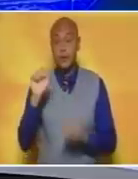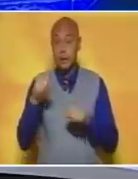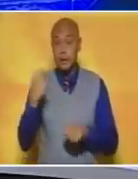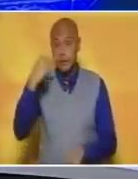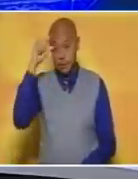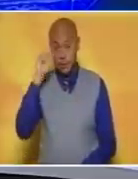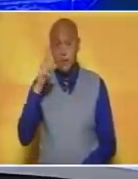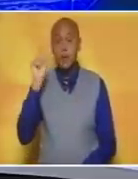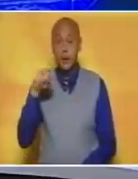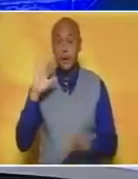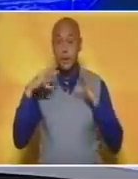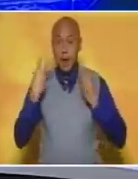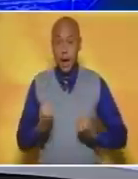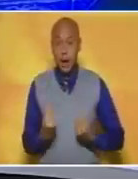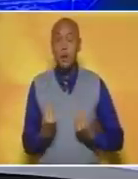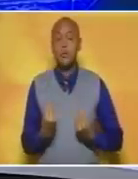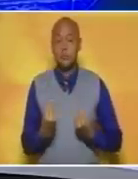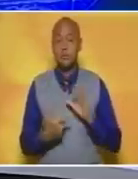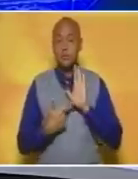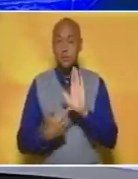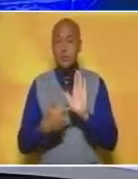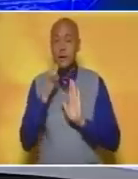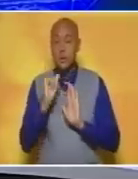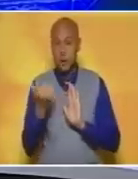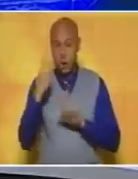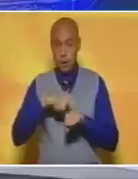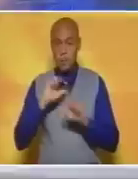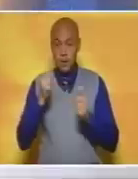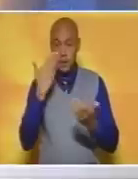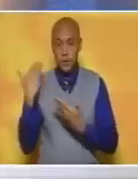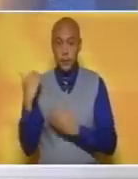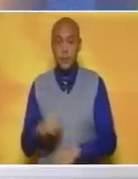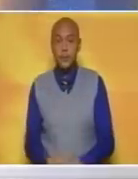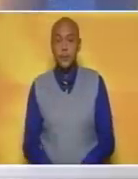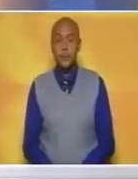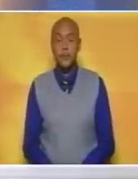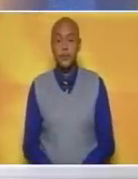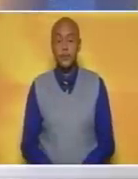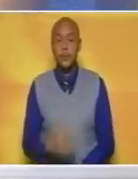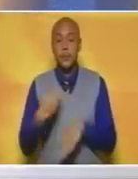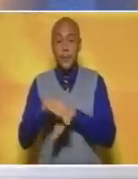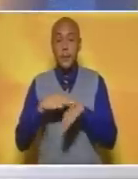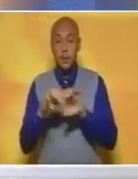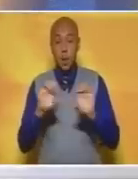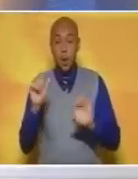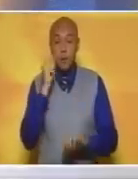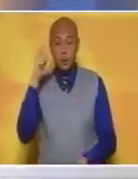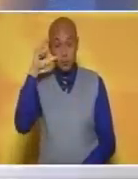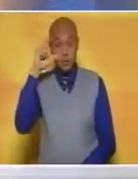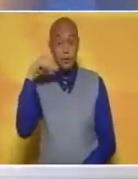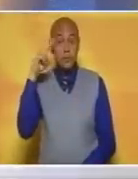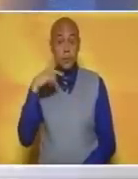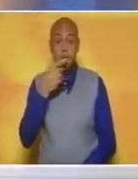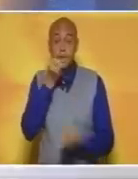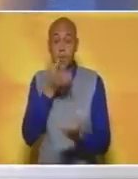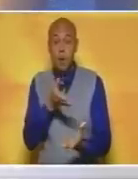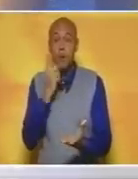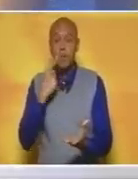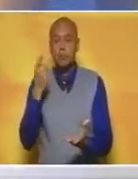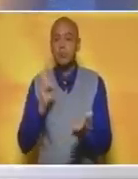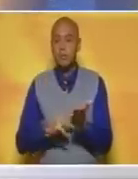Endrina Yepes y Milagro Zambrano les presentamos lo que es noticia hasta ahora. Comenzamos. El ministro de Educación, Aristóbulo Isturiz, aseveró que hay